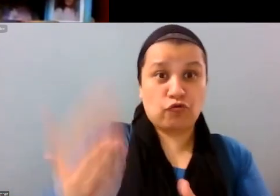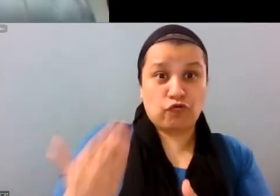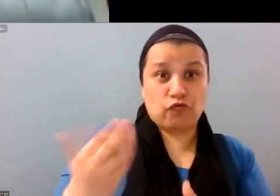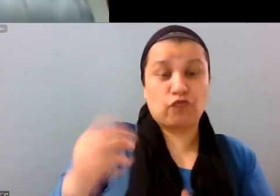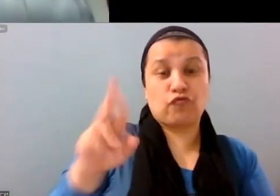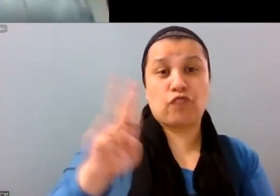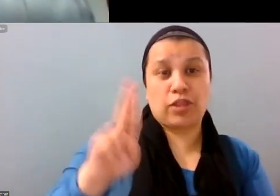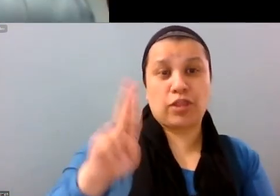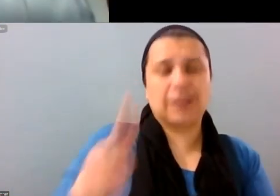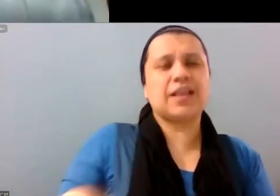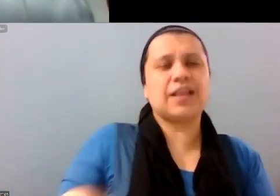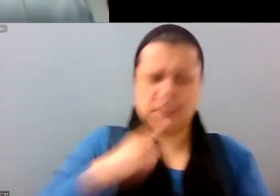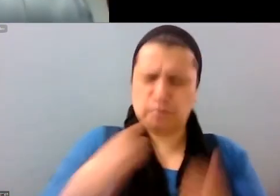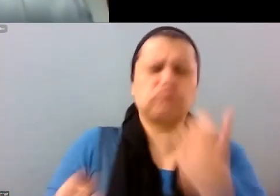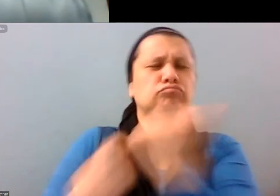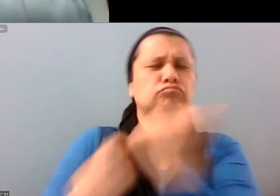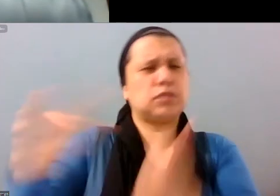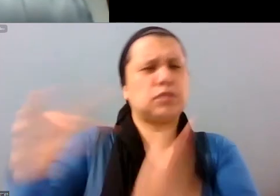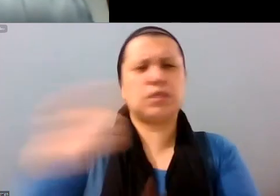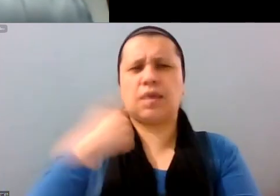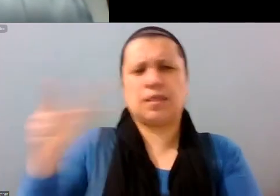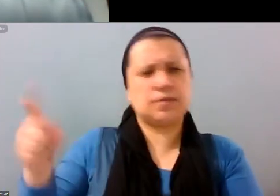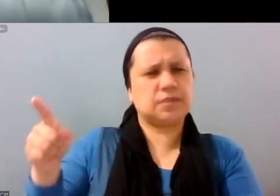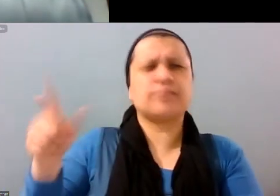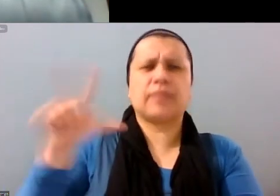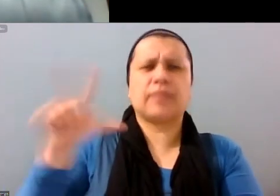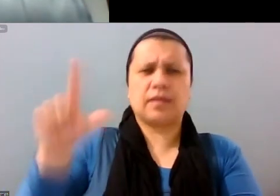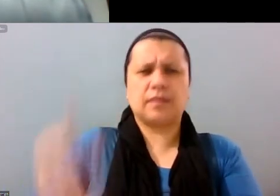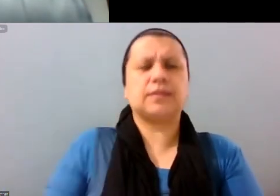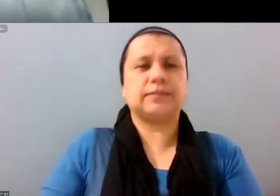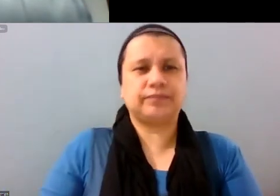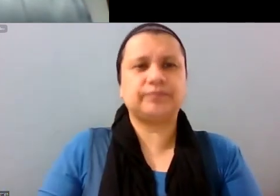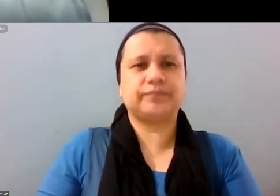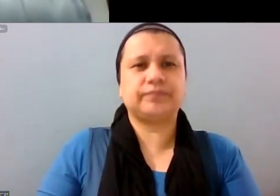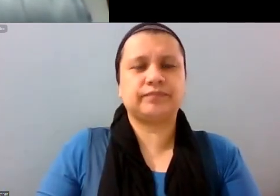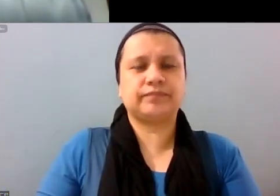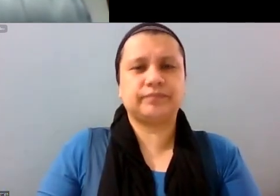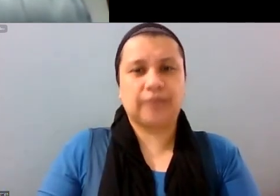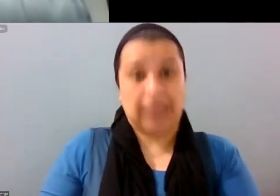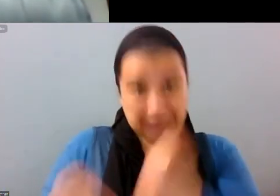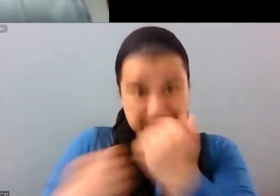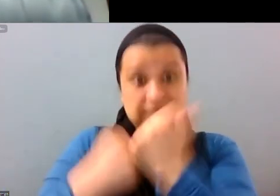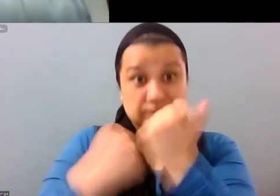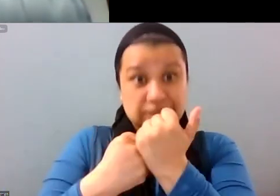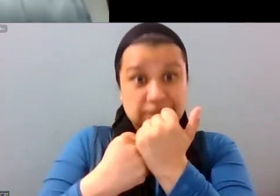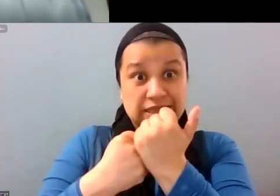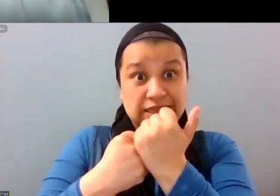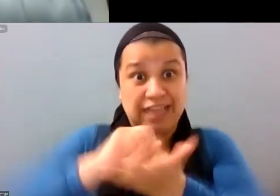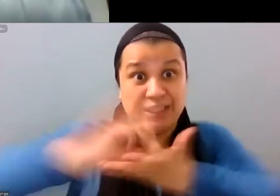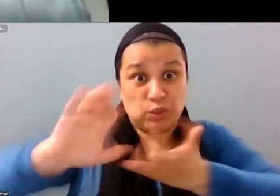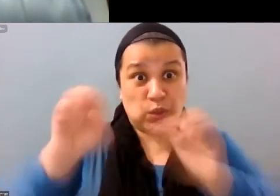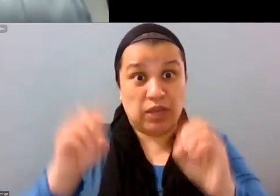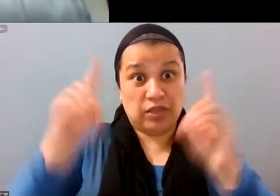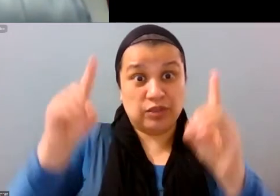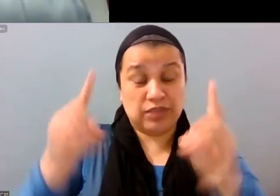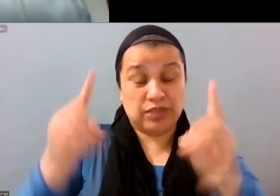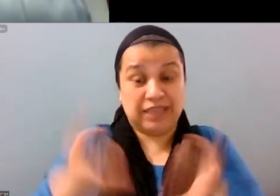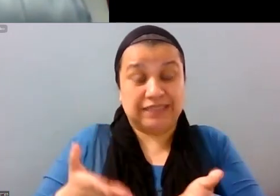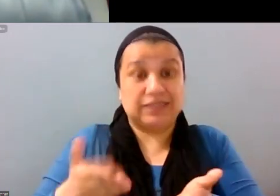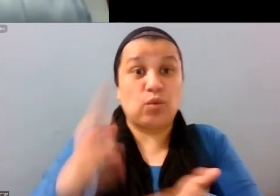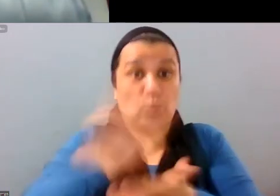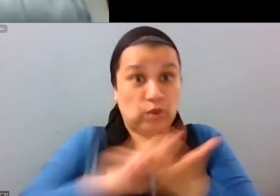respaldar plenamente que dio doña linda ahora en cuanto al respaldo que dé la escuela de educación que da la universidad